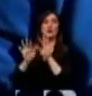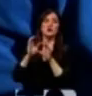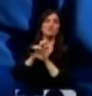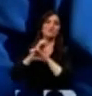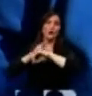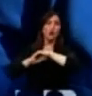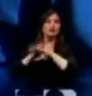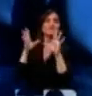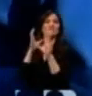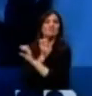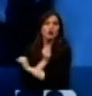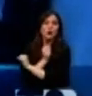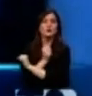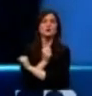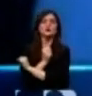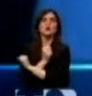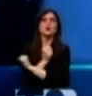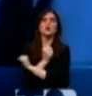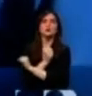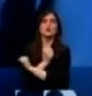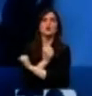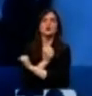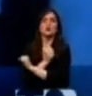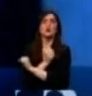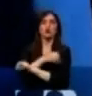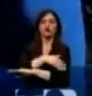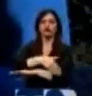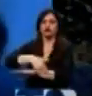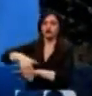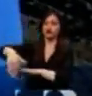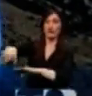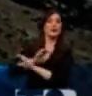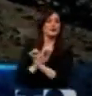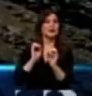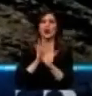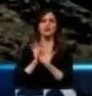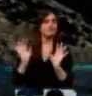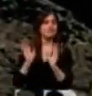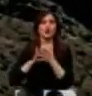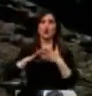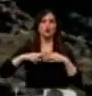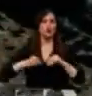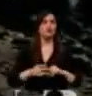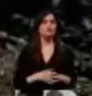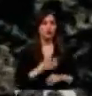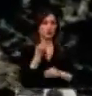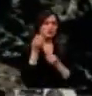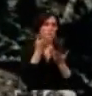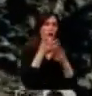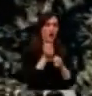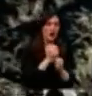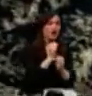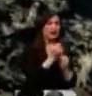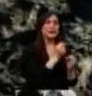hoy en la noche ya conformado realmente nuevamente el canal. Aunque usted nos comentaba que ya se hizo la limpieza completa